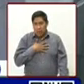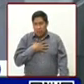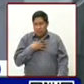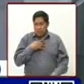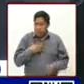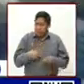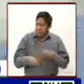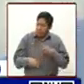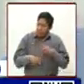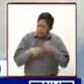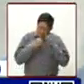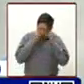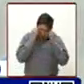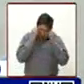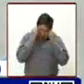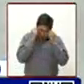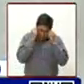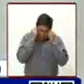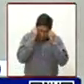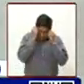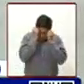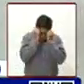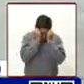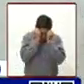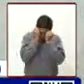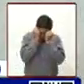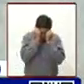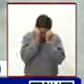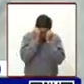traumático para mí, lo que viví.